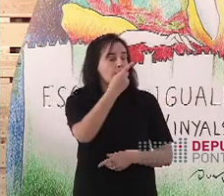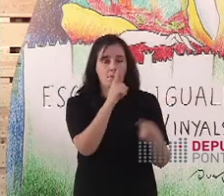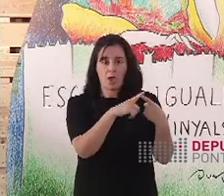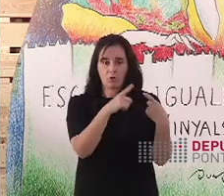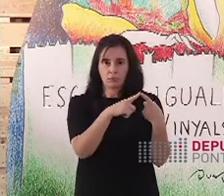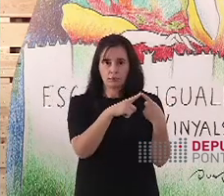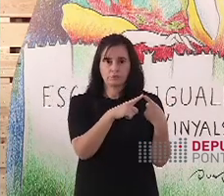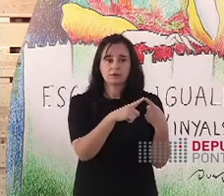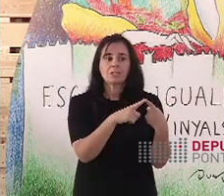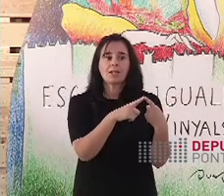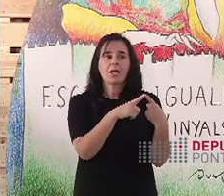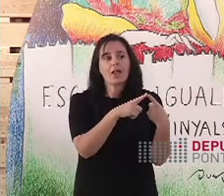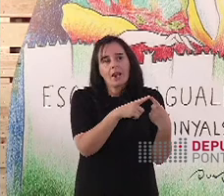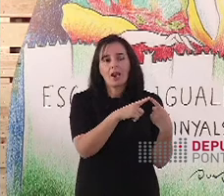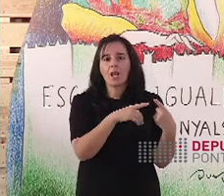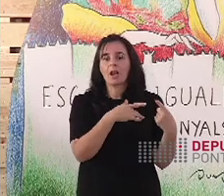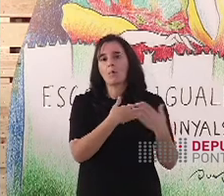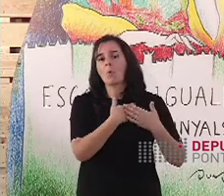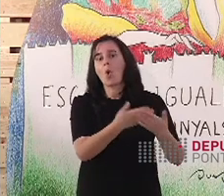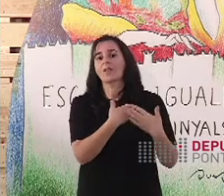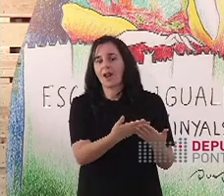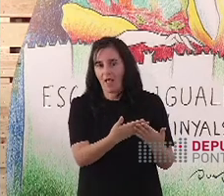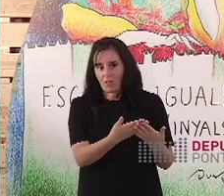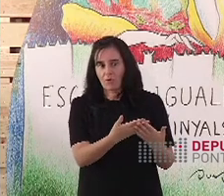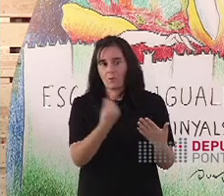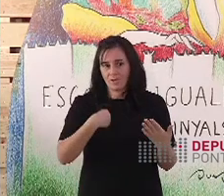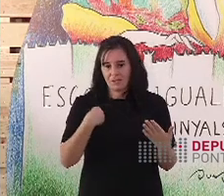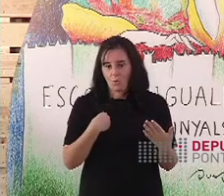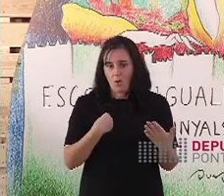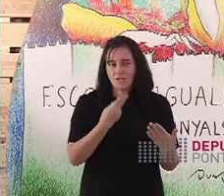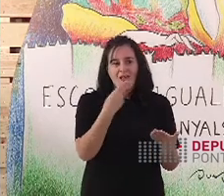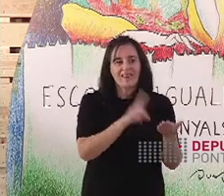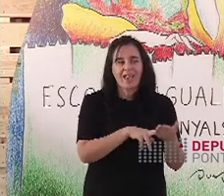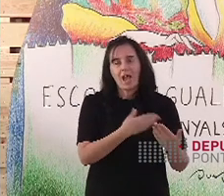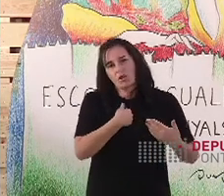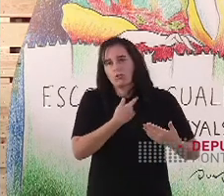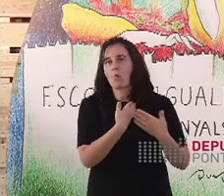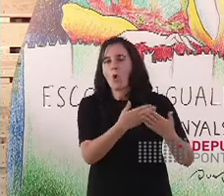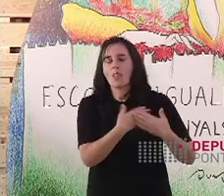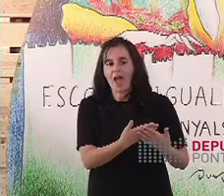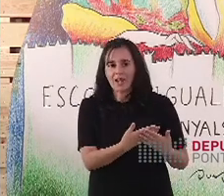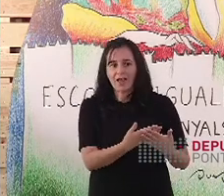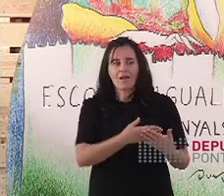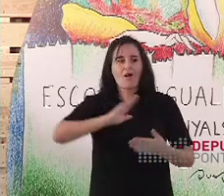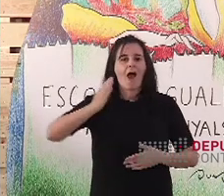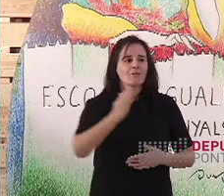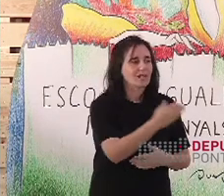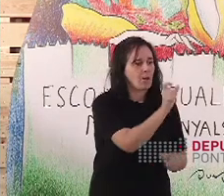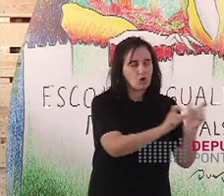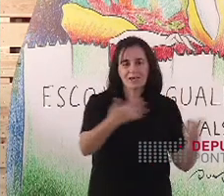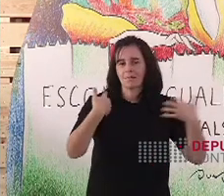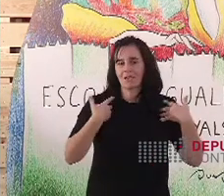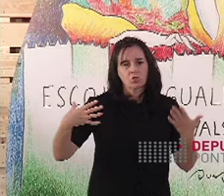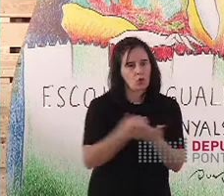que o prexuicio do consentimento está invisibilizando a multitude, por non dicir casi todas, diría eu, víctimas desta